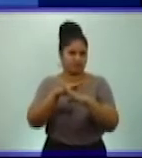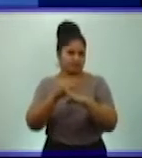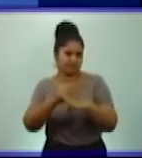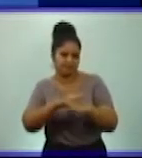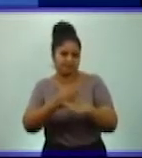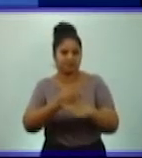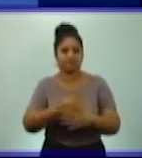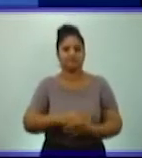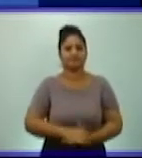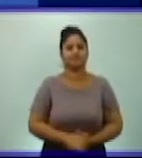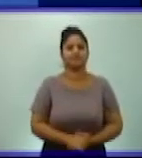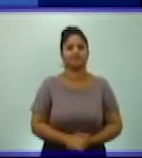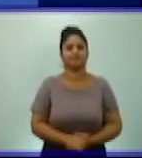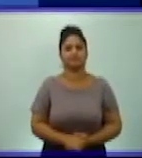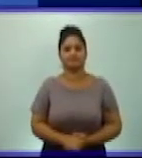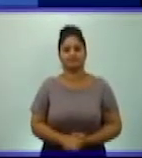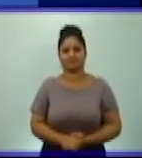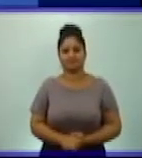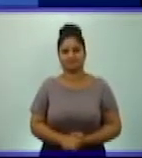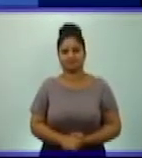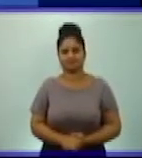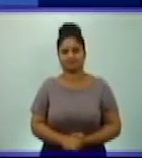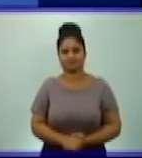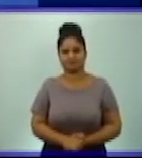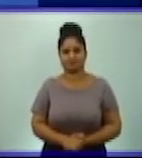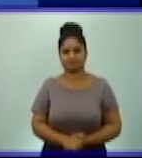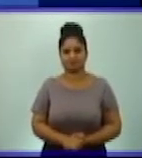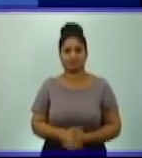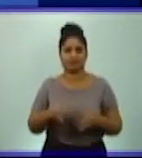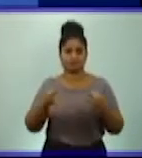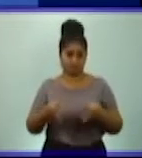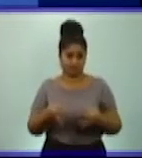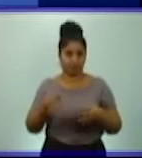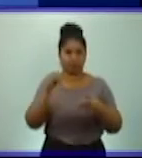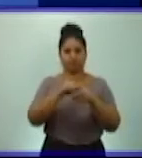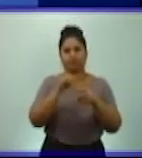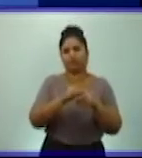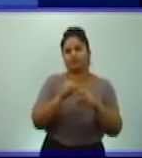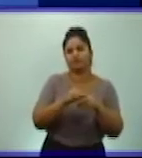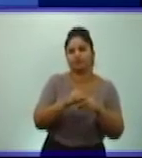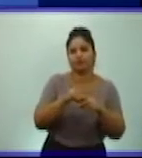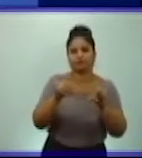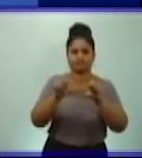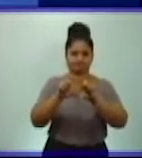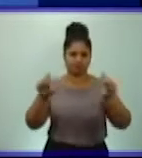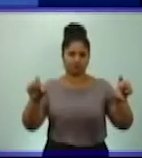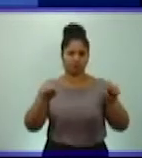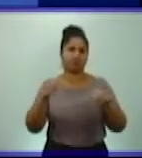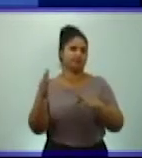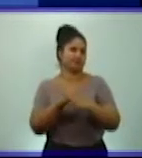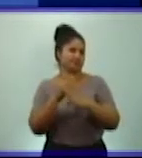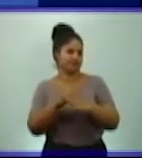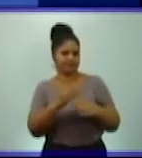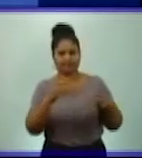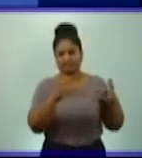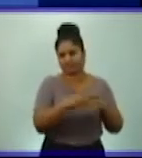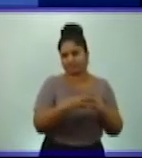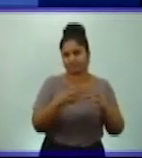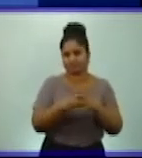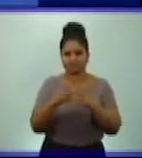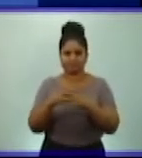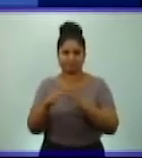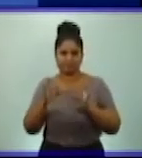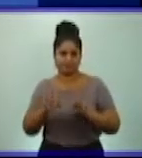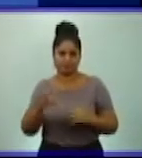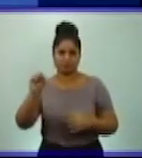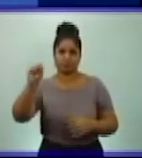así, de la estructura oracional cuando está en hiperbatón. Fíjense que aquí aparece el sustantivo amor